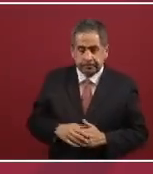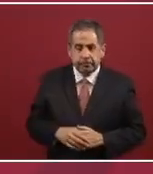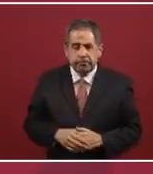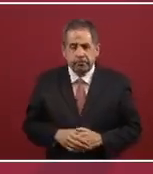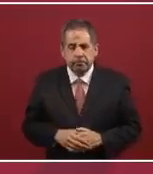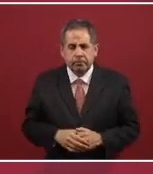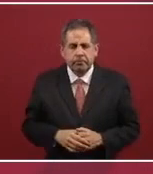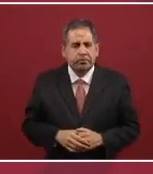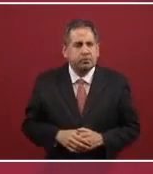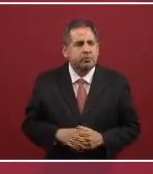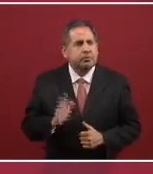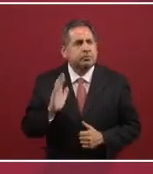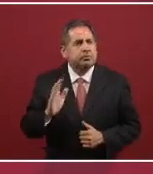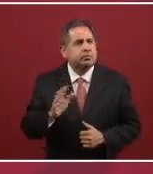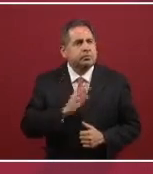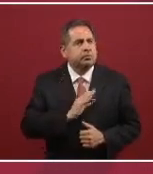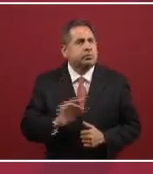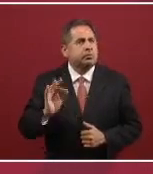Llevamos